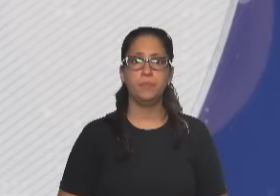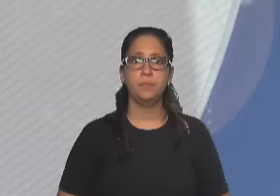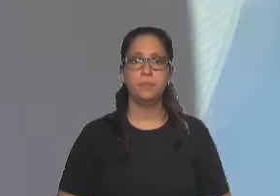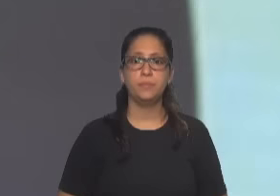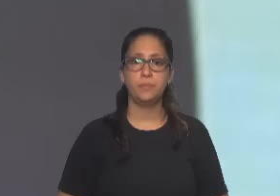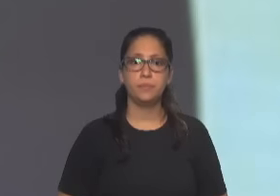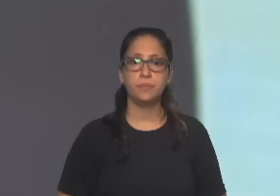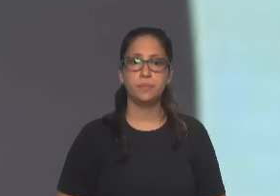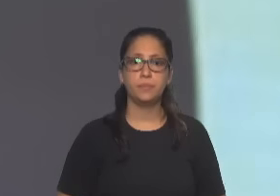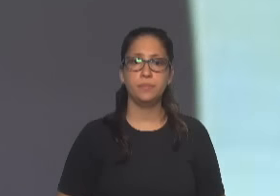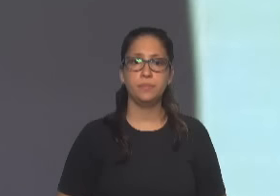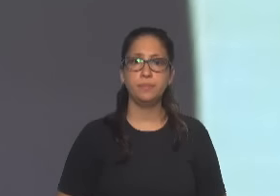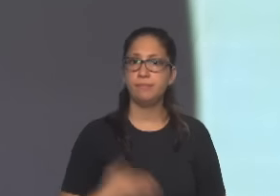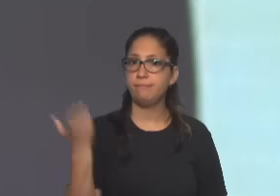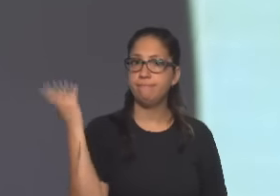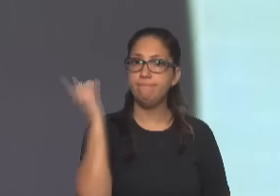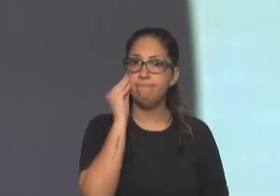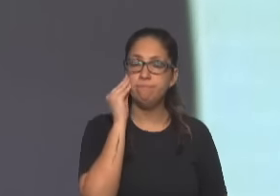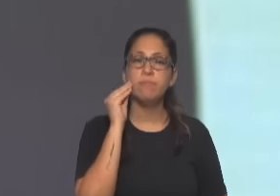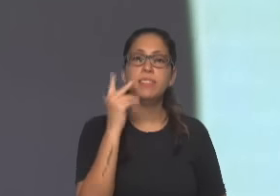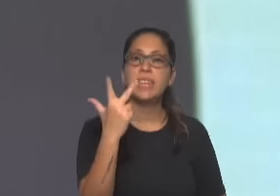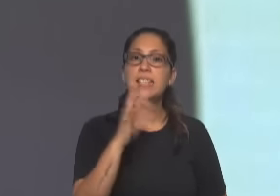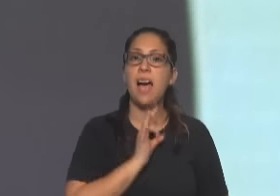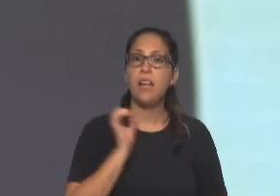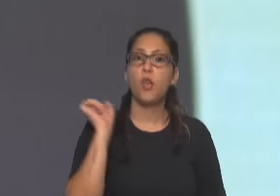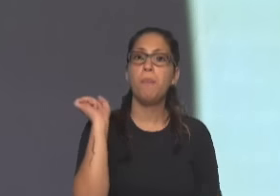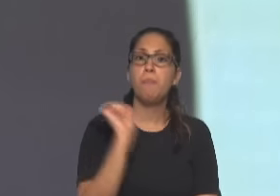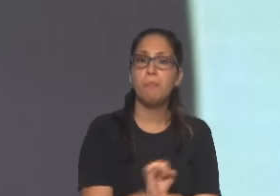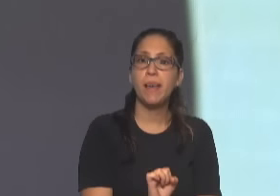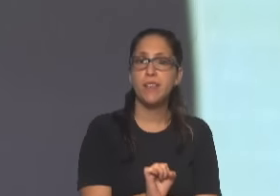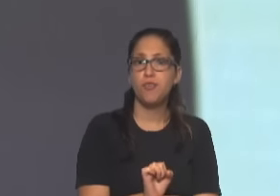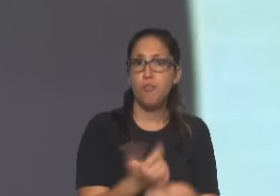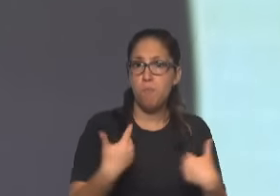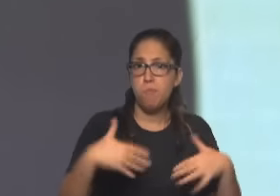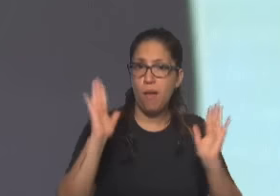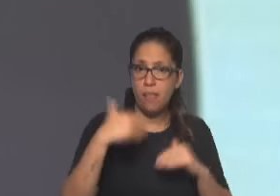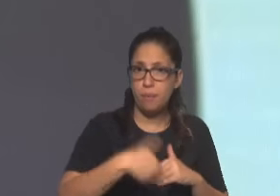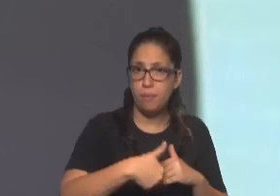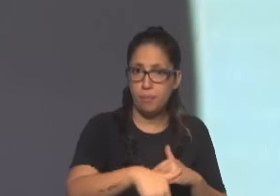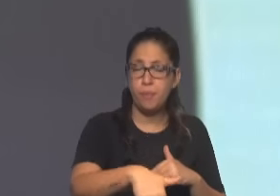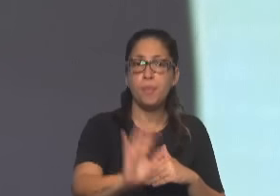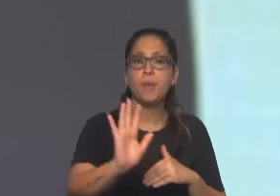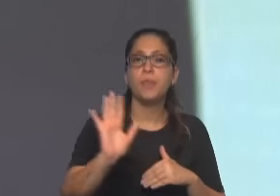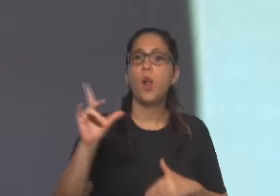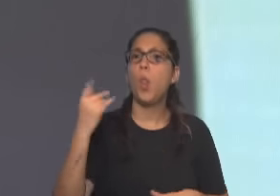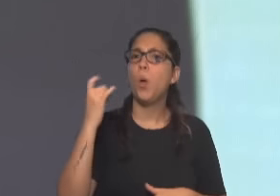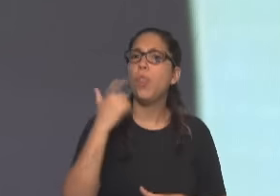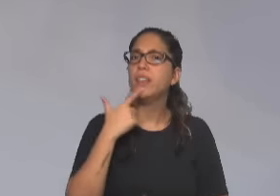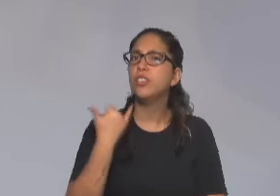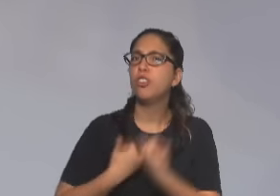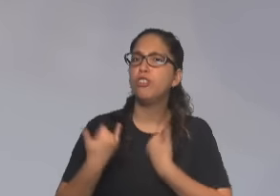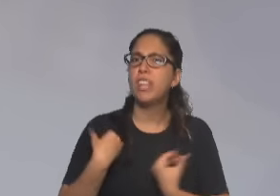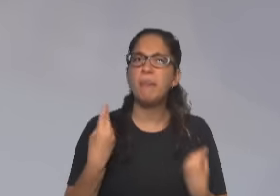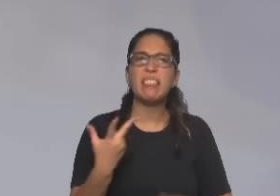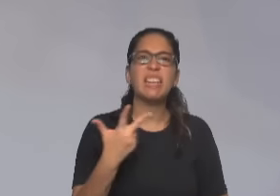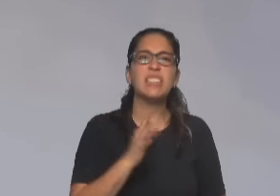respectivamente lo escuchábamos 3 años de prisión en suspenso para elegante elá Valenzuela Lourdes Qué significa 3